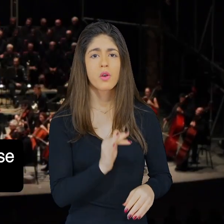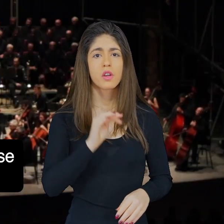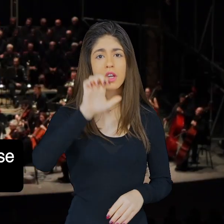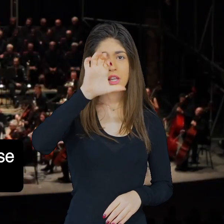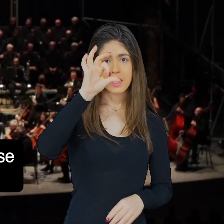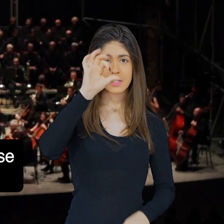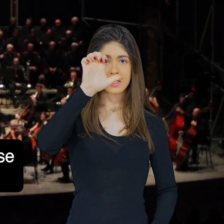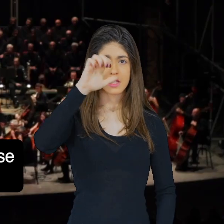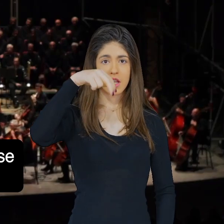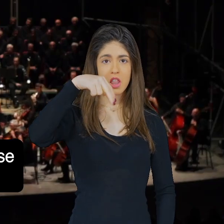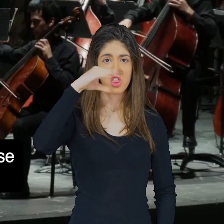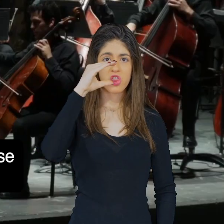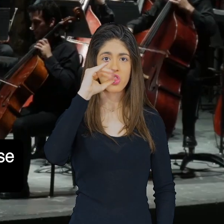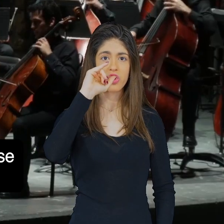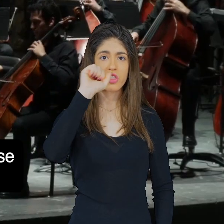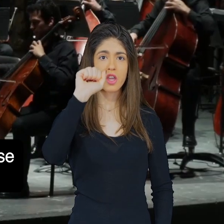su pieza Brahma Anciana.